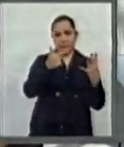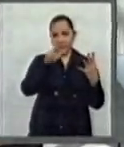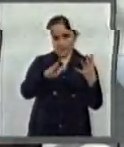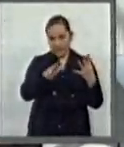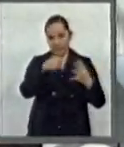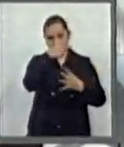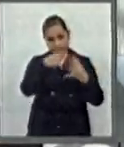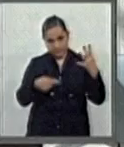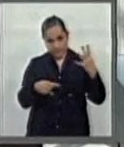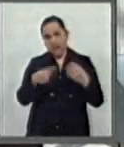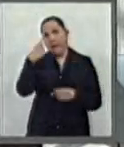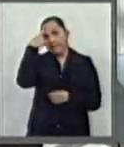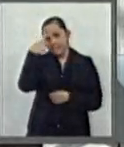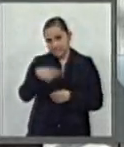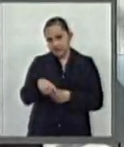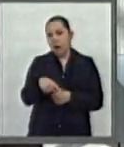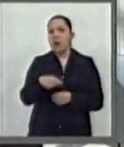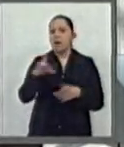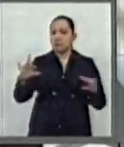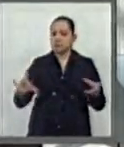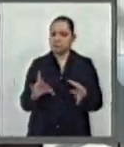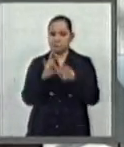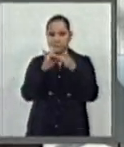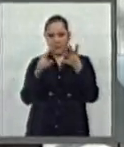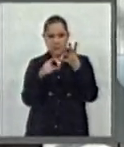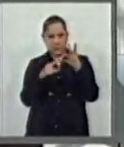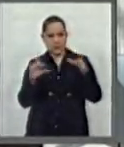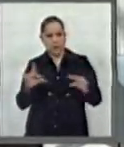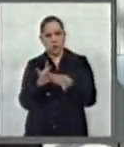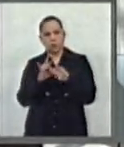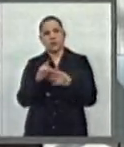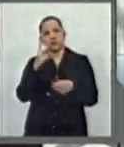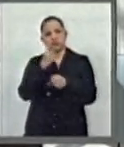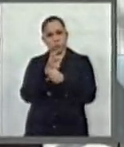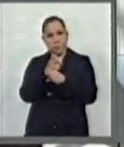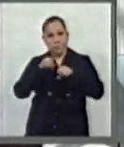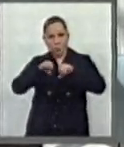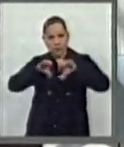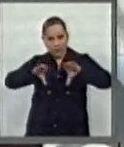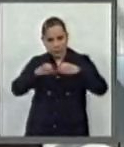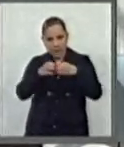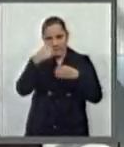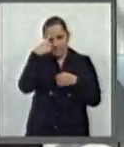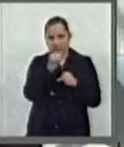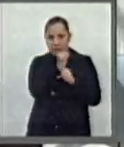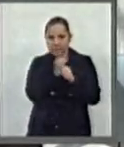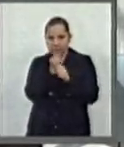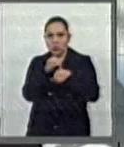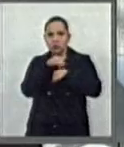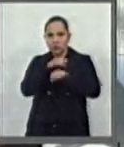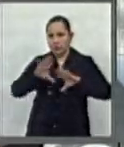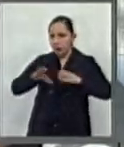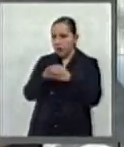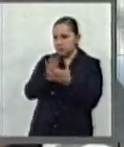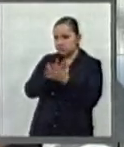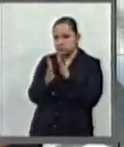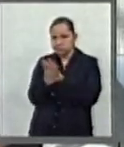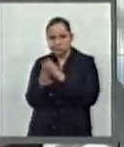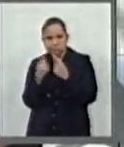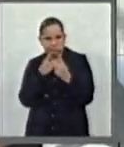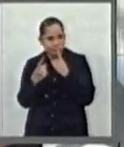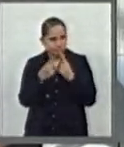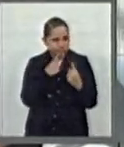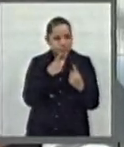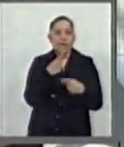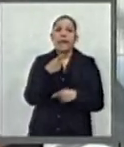República, a través de la Subprocuraduría Especializada en Investigación de Delincuencia Organizada, para que en el